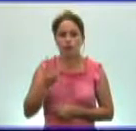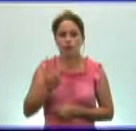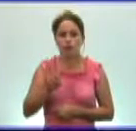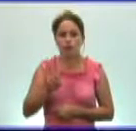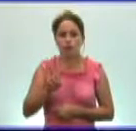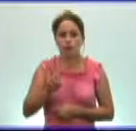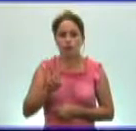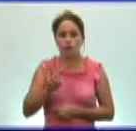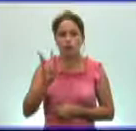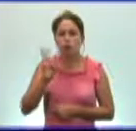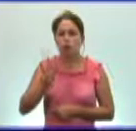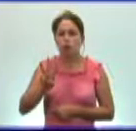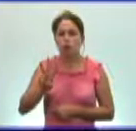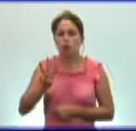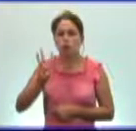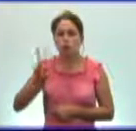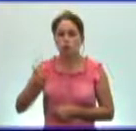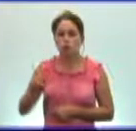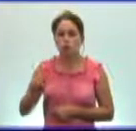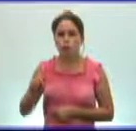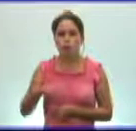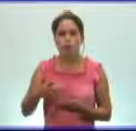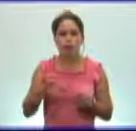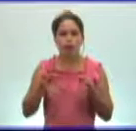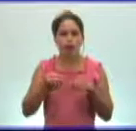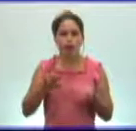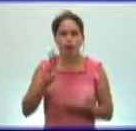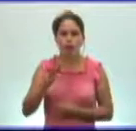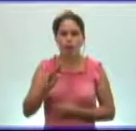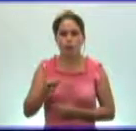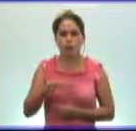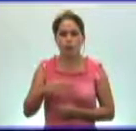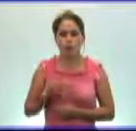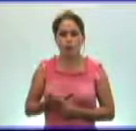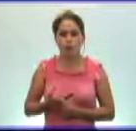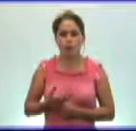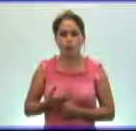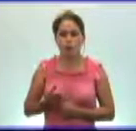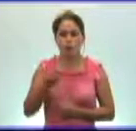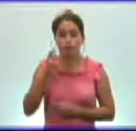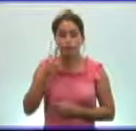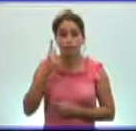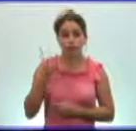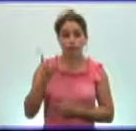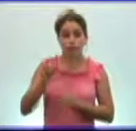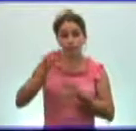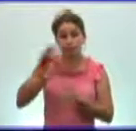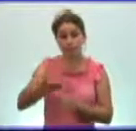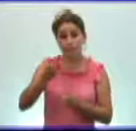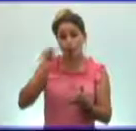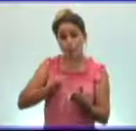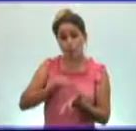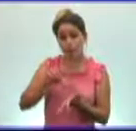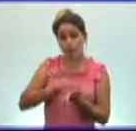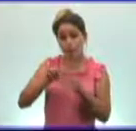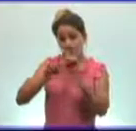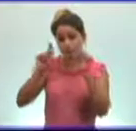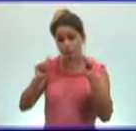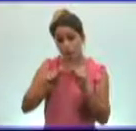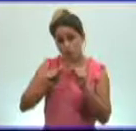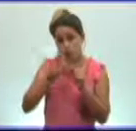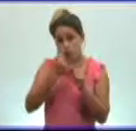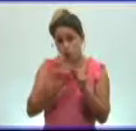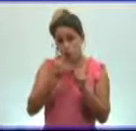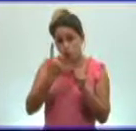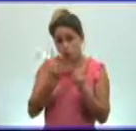3 como subíndice. En este caso hablaríamos del catión hierro 2+, por lo tanto el nombre sería hidróxido de hierro 2,